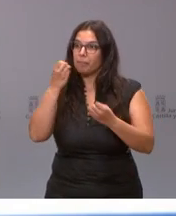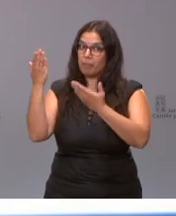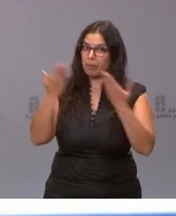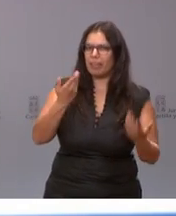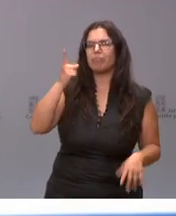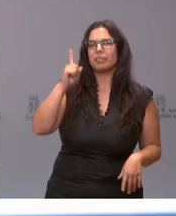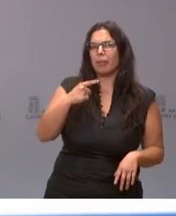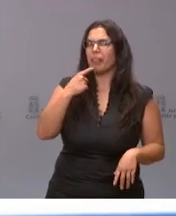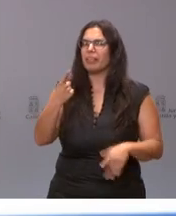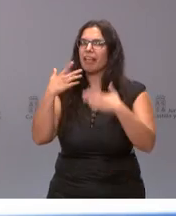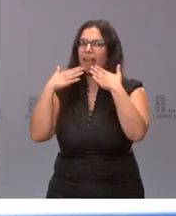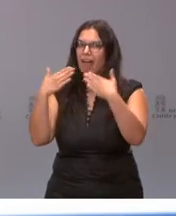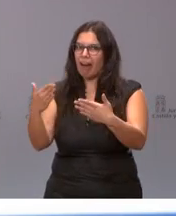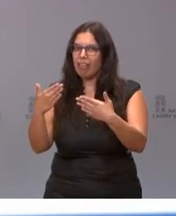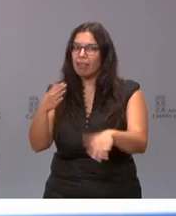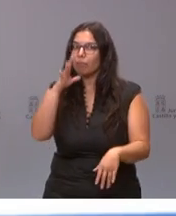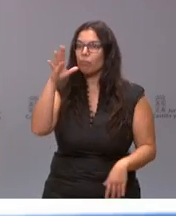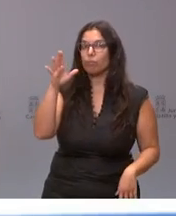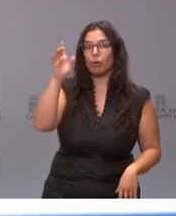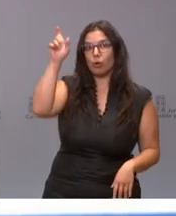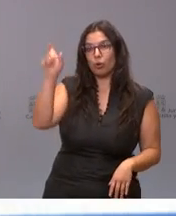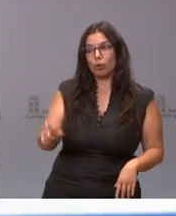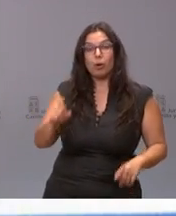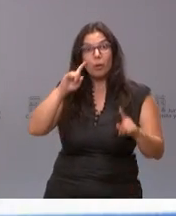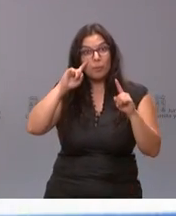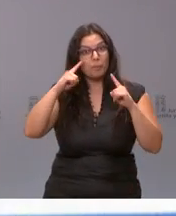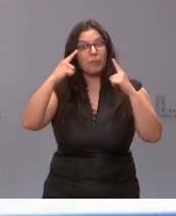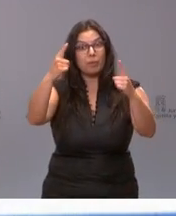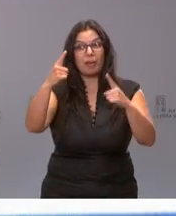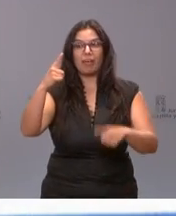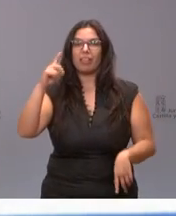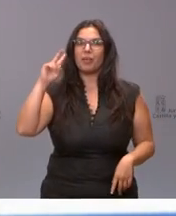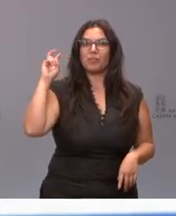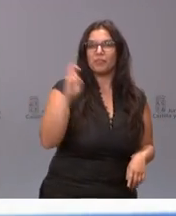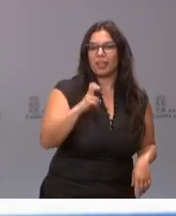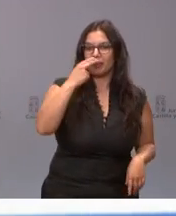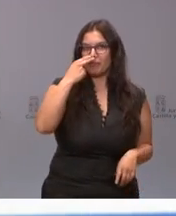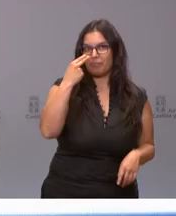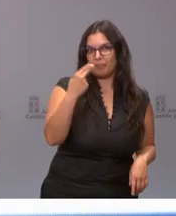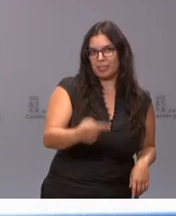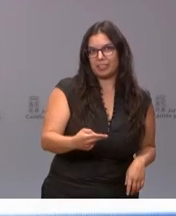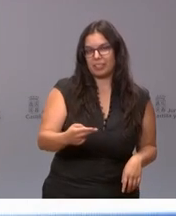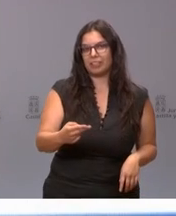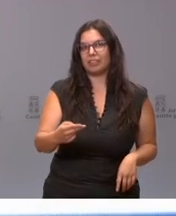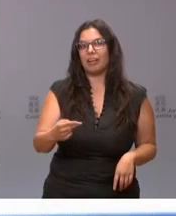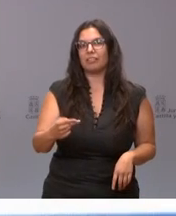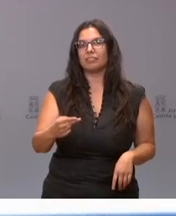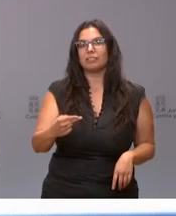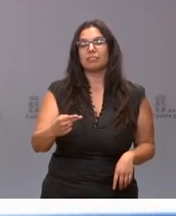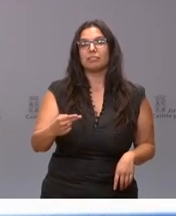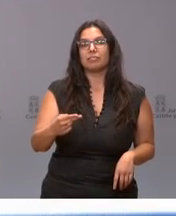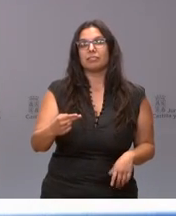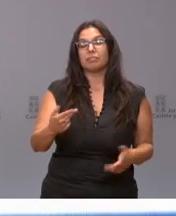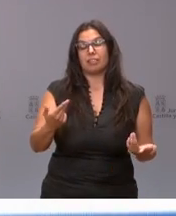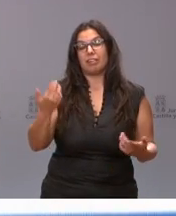las gracias por ser la primera ocasión que nos visitas después de que todos o la mayoría de los castellanos y